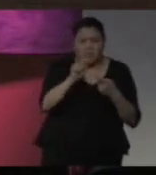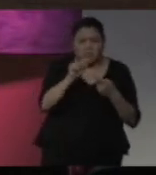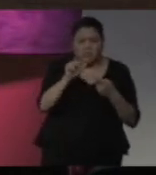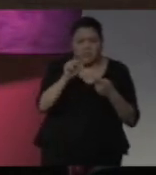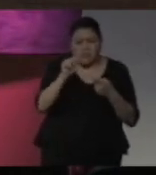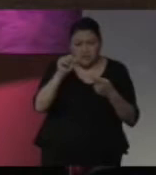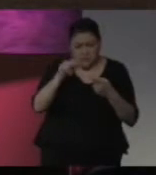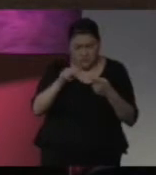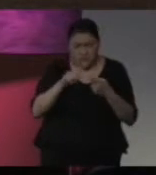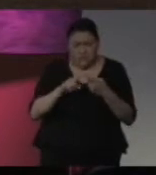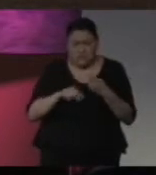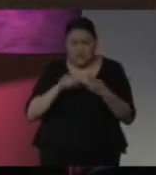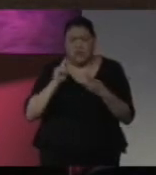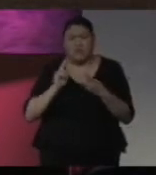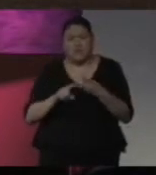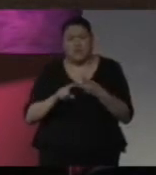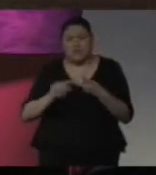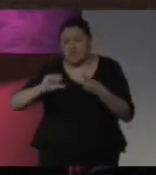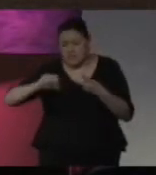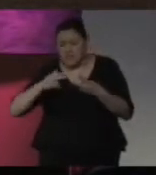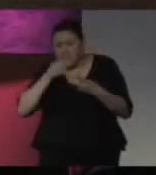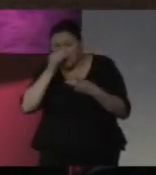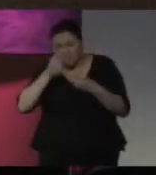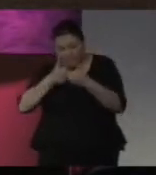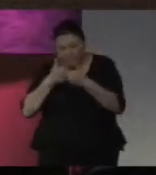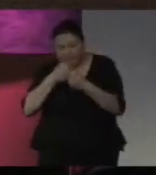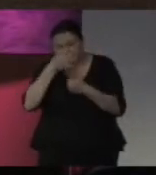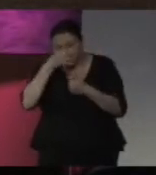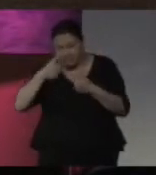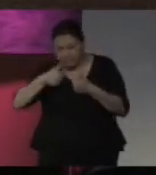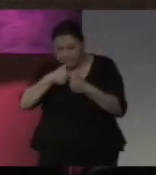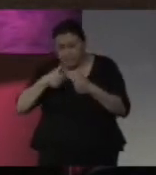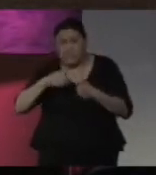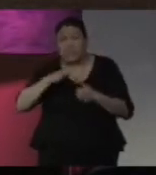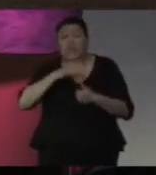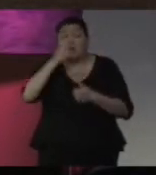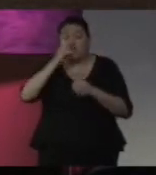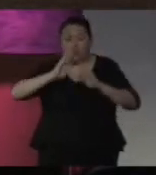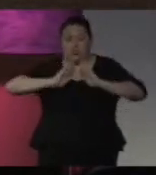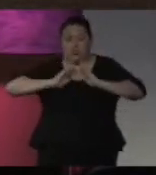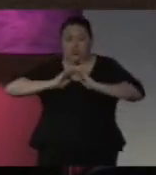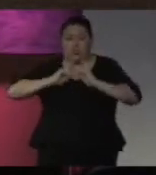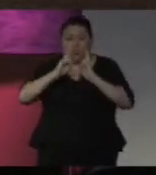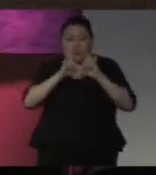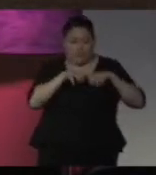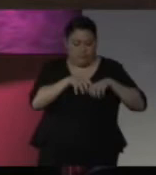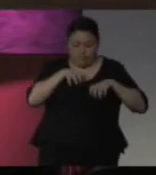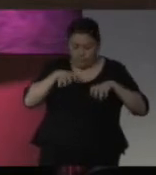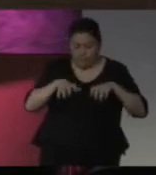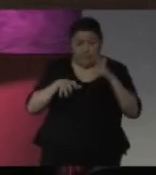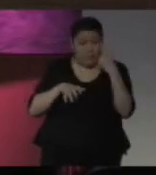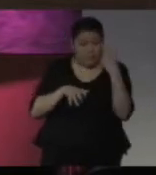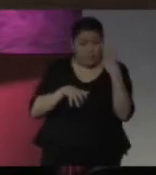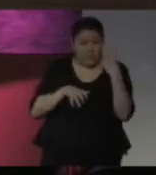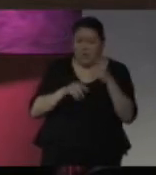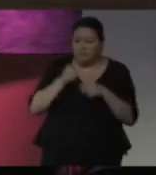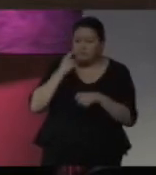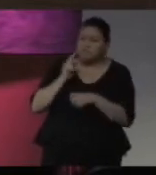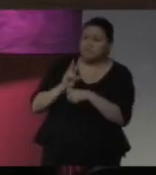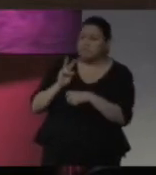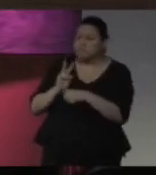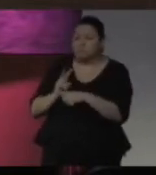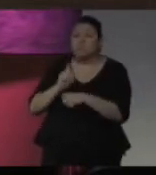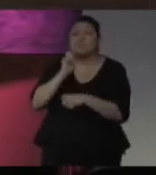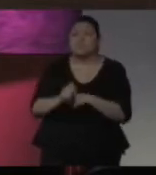norte de Huehuetenango, muy cerca de Chiapas, donde se han instalado 2 nuevos destacamentos militares. Y es claramente que